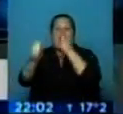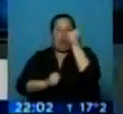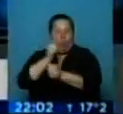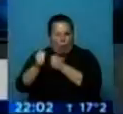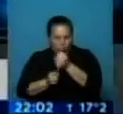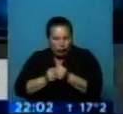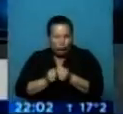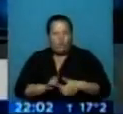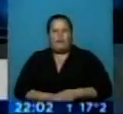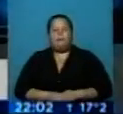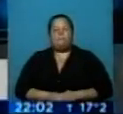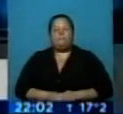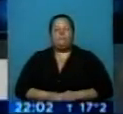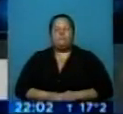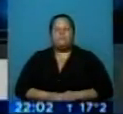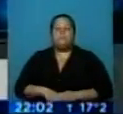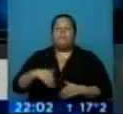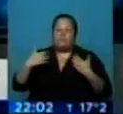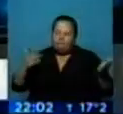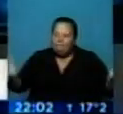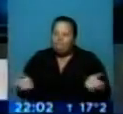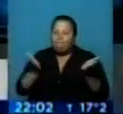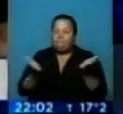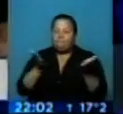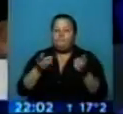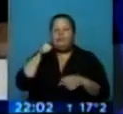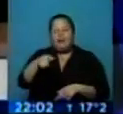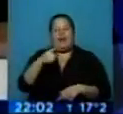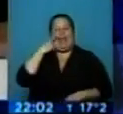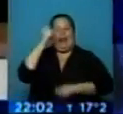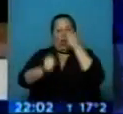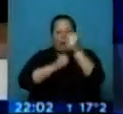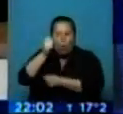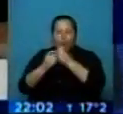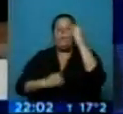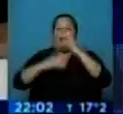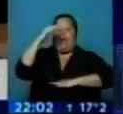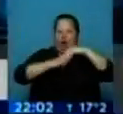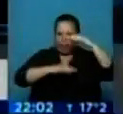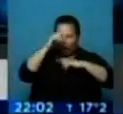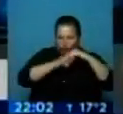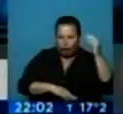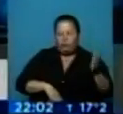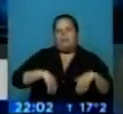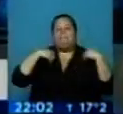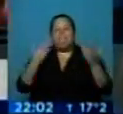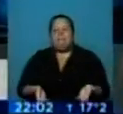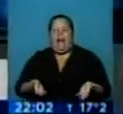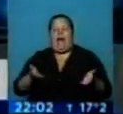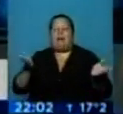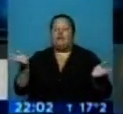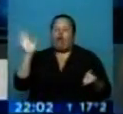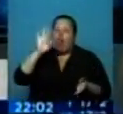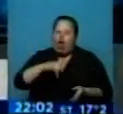reindustrialización, por un gran impulso a esa industria de la construcción, por más promoción